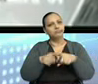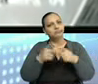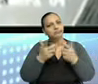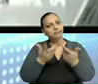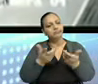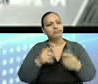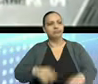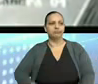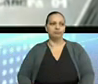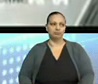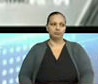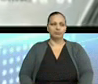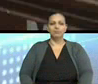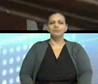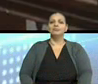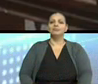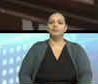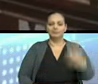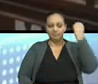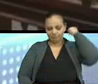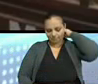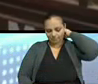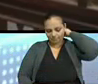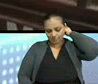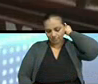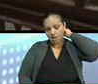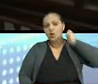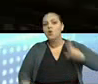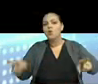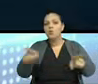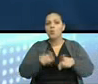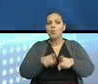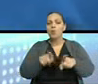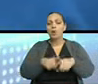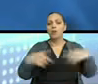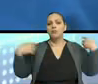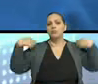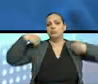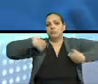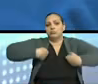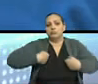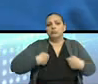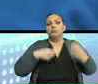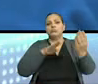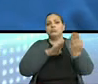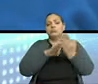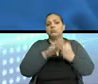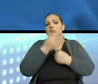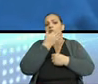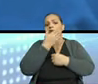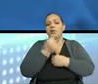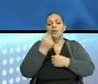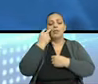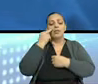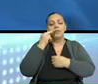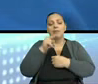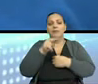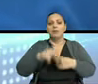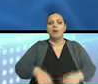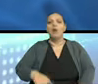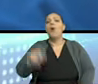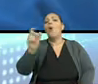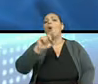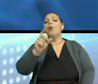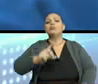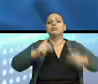sus juguetitos, sus maquillajes por ahí, entre claro, el cuaderno y cuaderno. Sí. Yo no llegué al tiempo de la mochila. Yo sí estaba en colegio. Usted